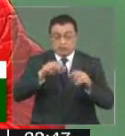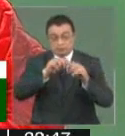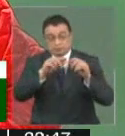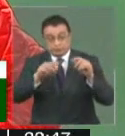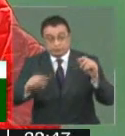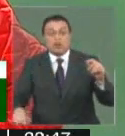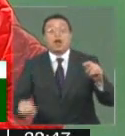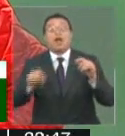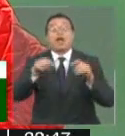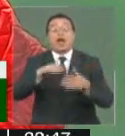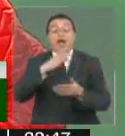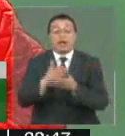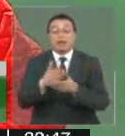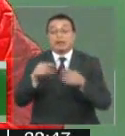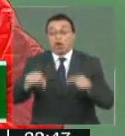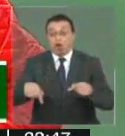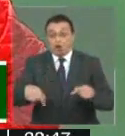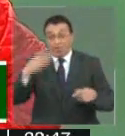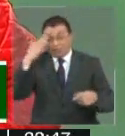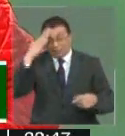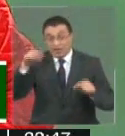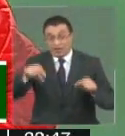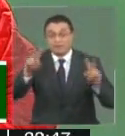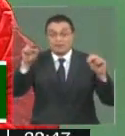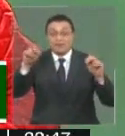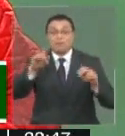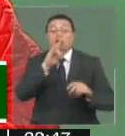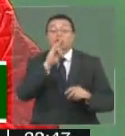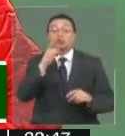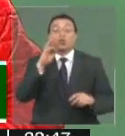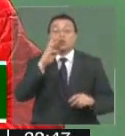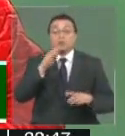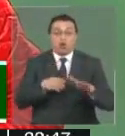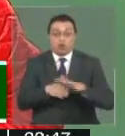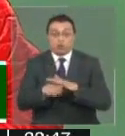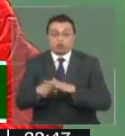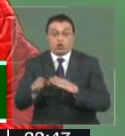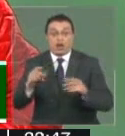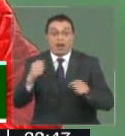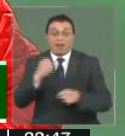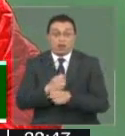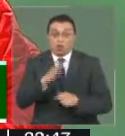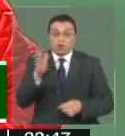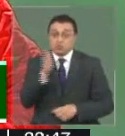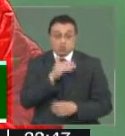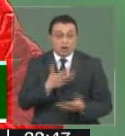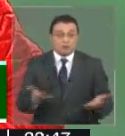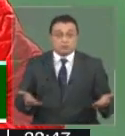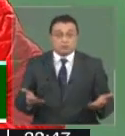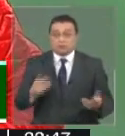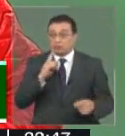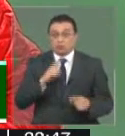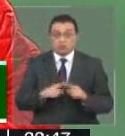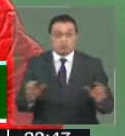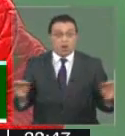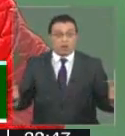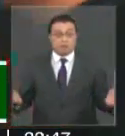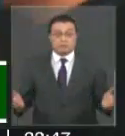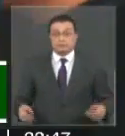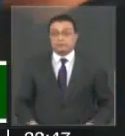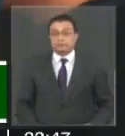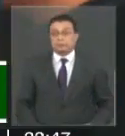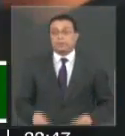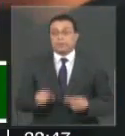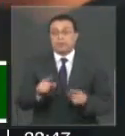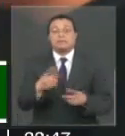se ve. Y hoy día, en el tema de turismo, en inclusión laboral, prácticamente no lo. No lo conozco para nada. Javiera.